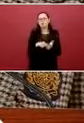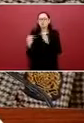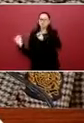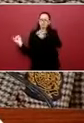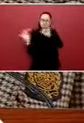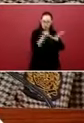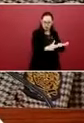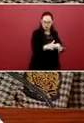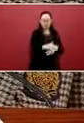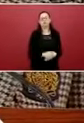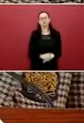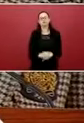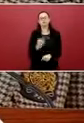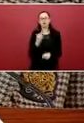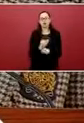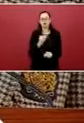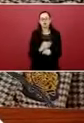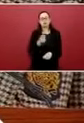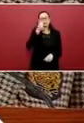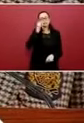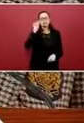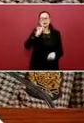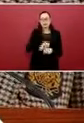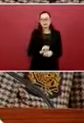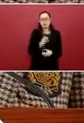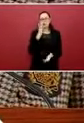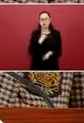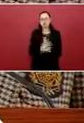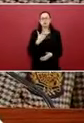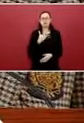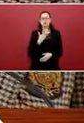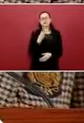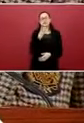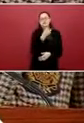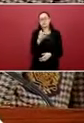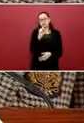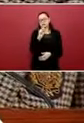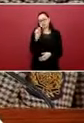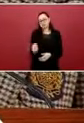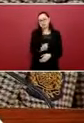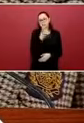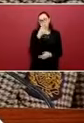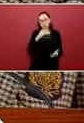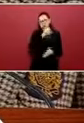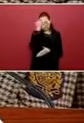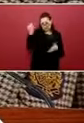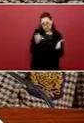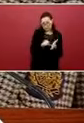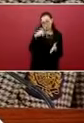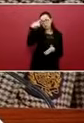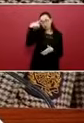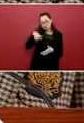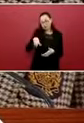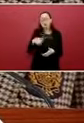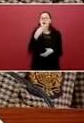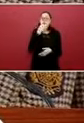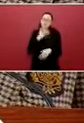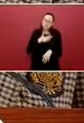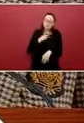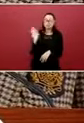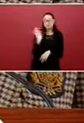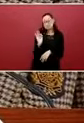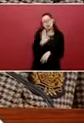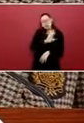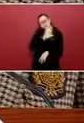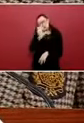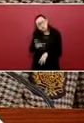momento, la Secretaría de Bienestar tiene 351 centros para que nos informen de bajas, para que nos informen de